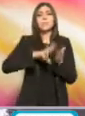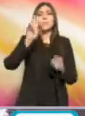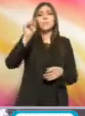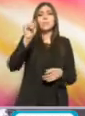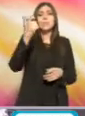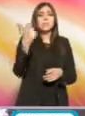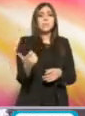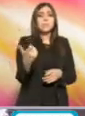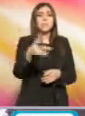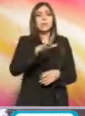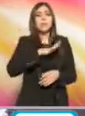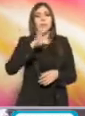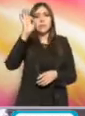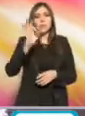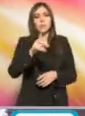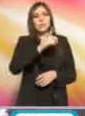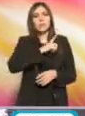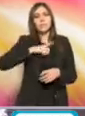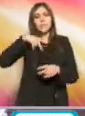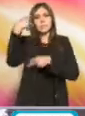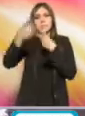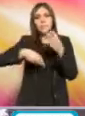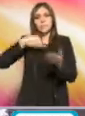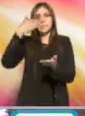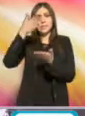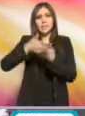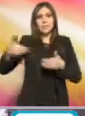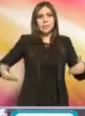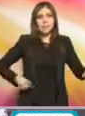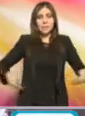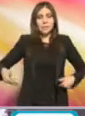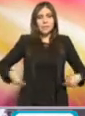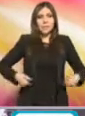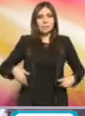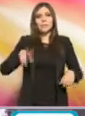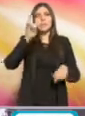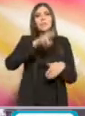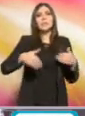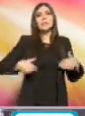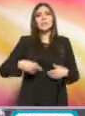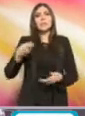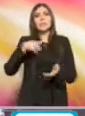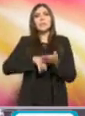descuentos. Entonces, no dejen de ir al teatro. El teatro nos fortalece,